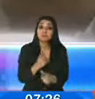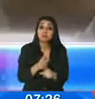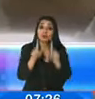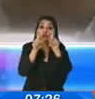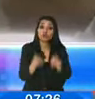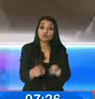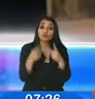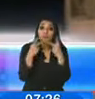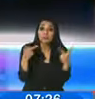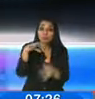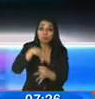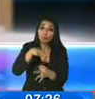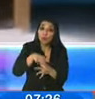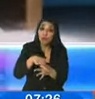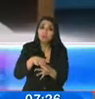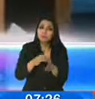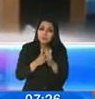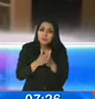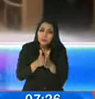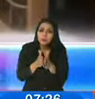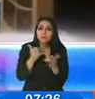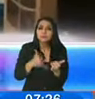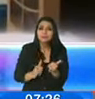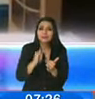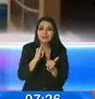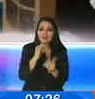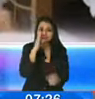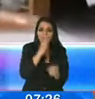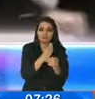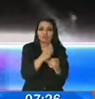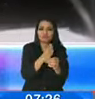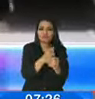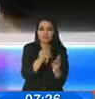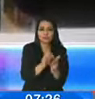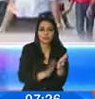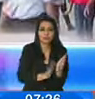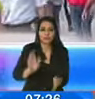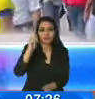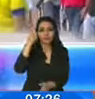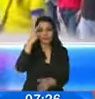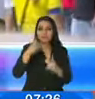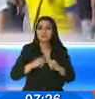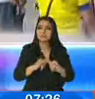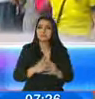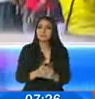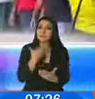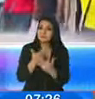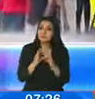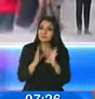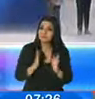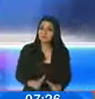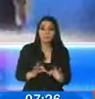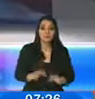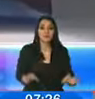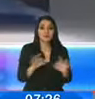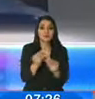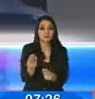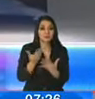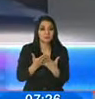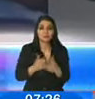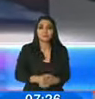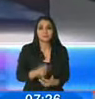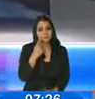le ha permitido de alguna forma también ir encaminando todos los otros proyectos que tiene el gobierno. Perfecto, Andrés, muchas gracias por esa valiosa información.